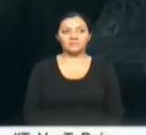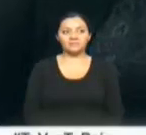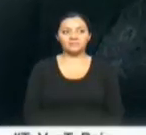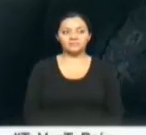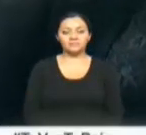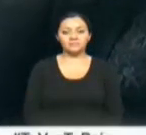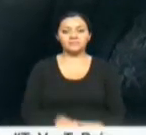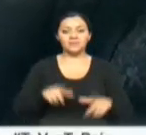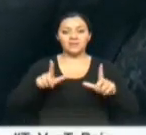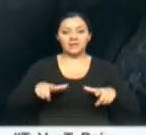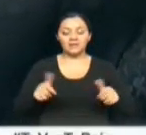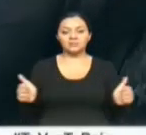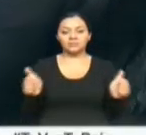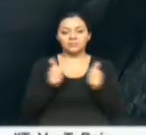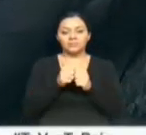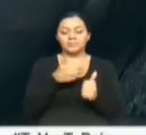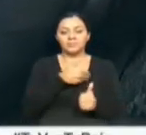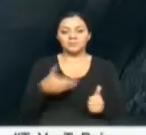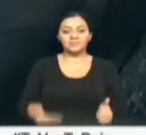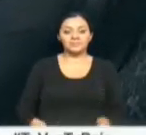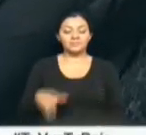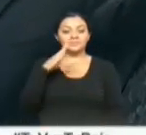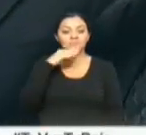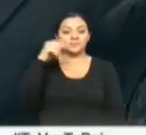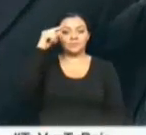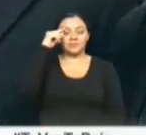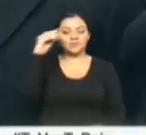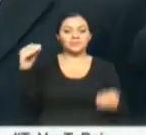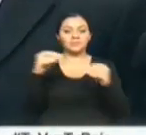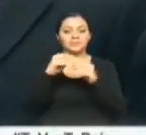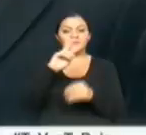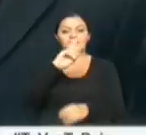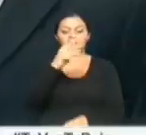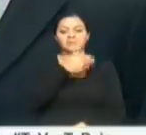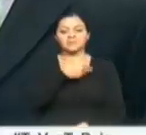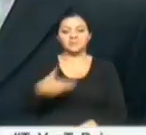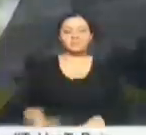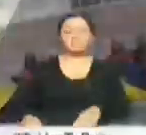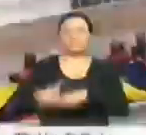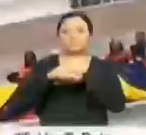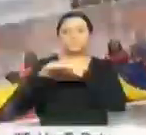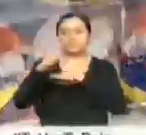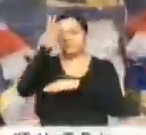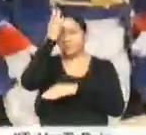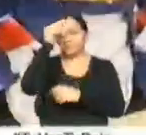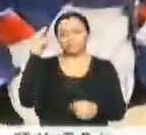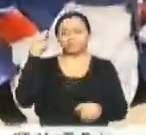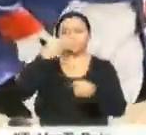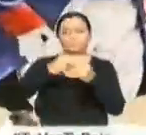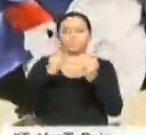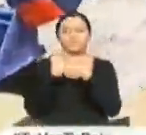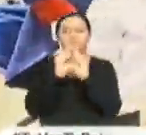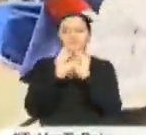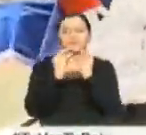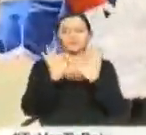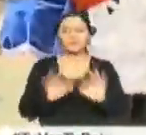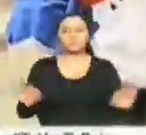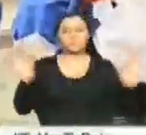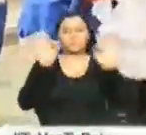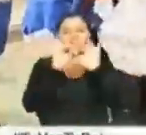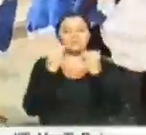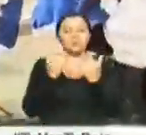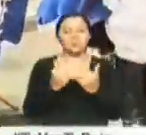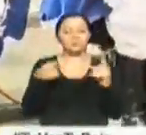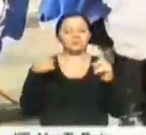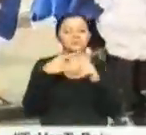Moreno, junto al primer mandatario Rafael Correa y al vicepresidente Jorge Glass, participaron de este acto cívico que esta vez tuvo un